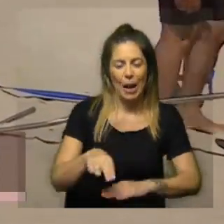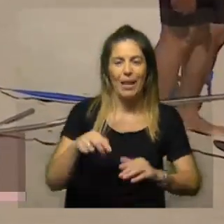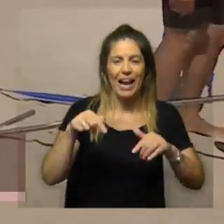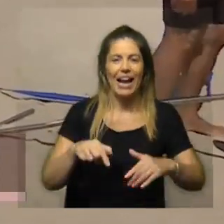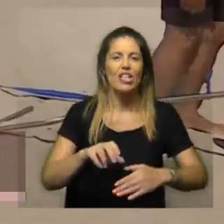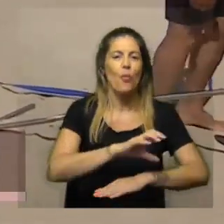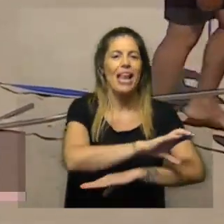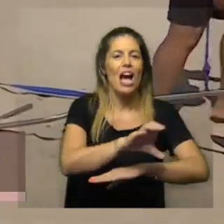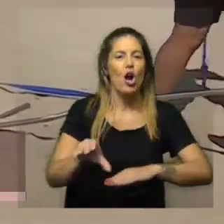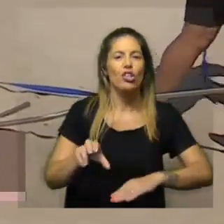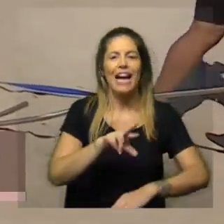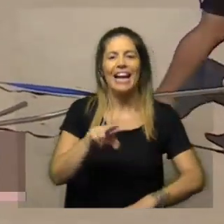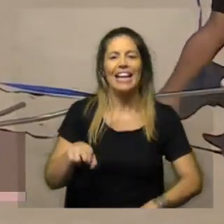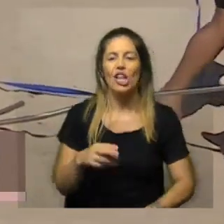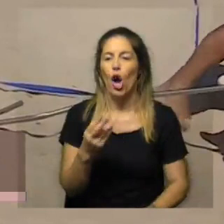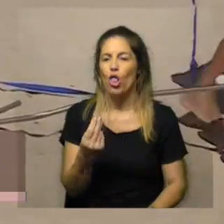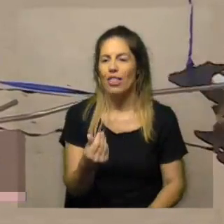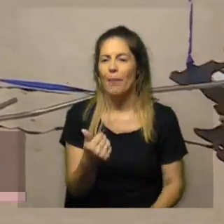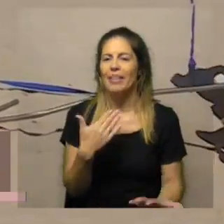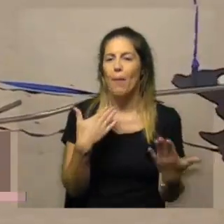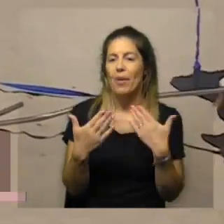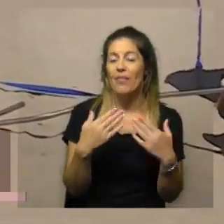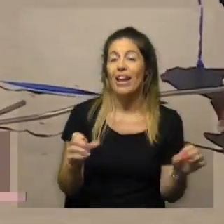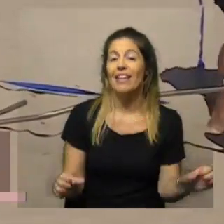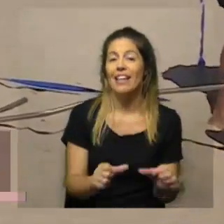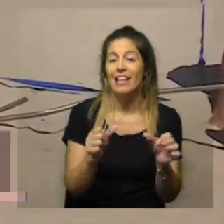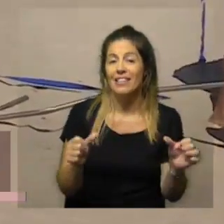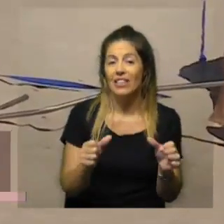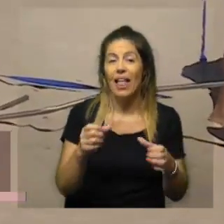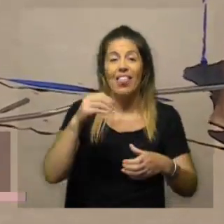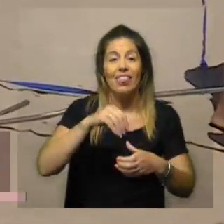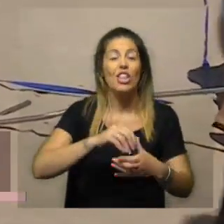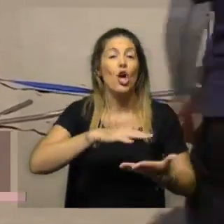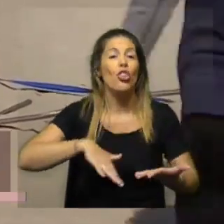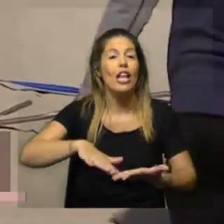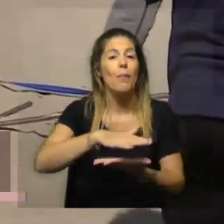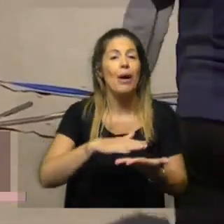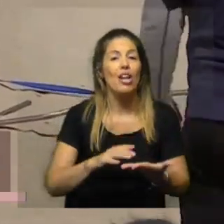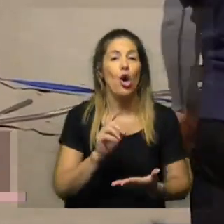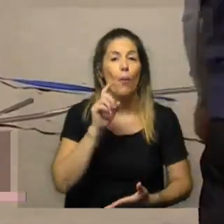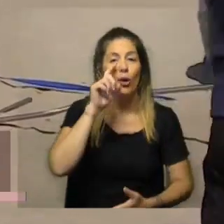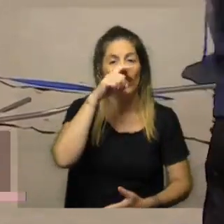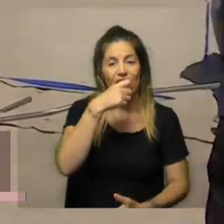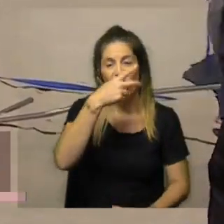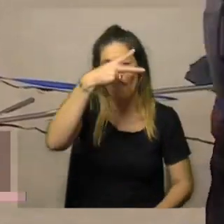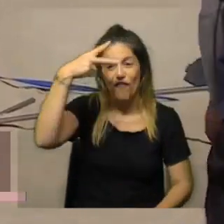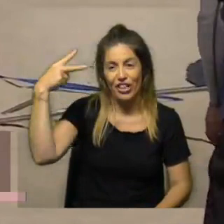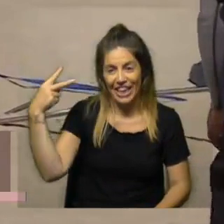costas del Río de la Plata para conversar acerca de las actividades dentro del marco de Monteverano, que como ya